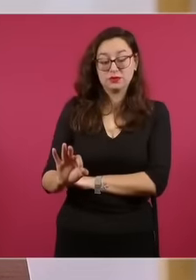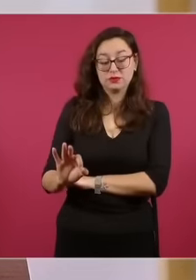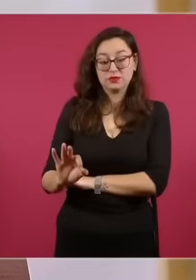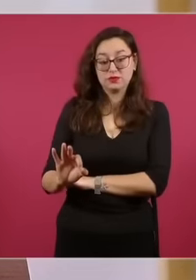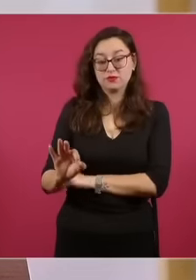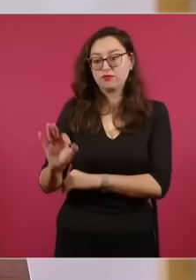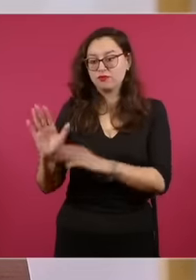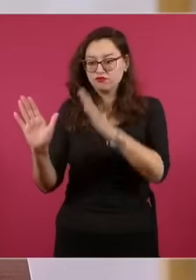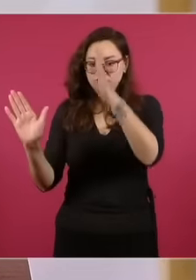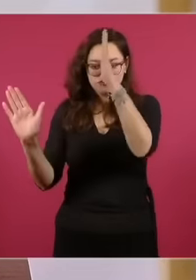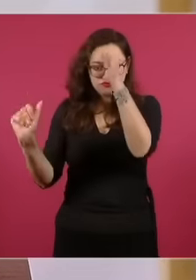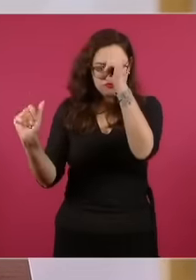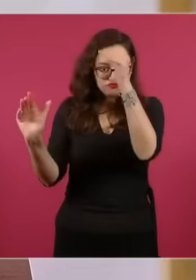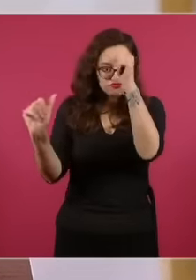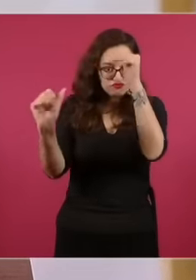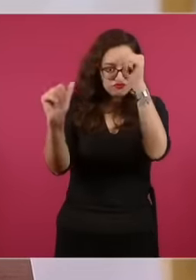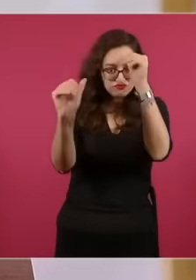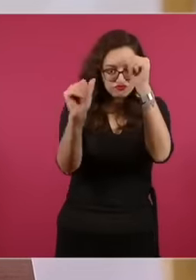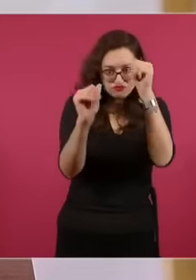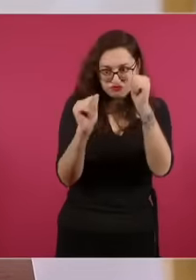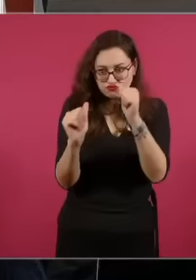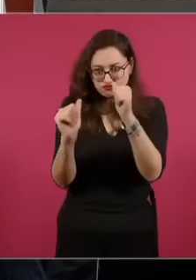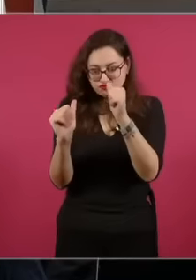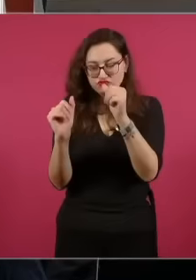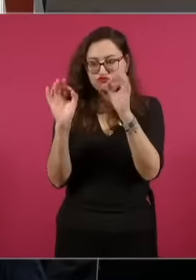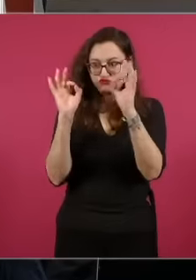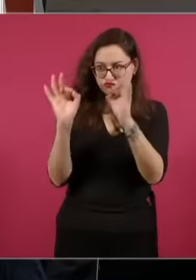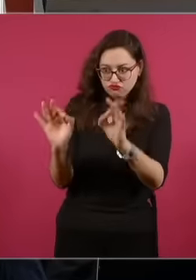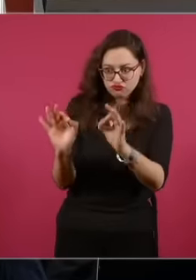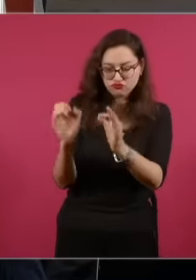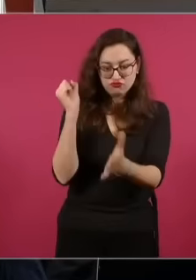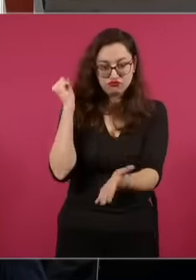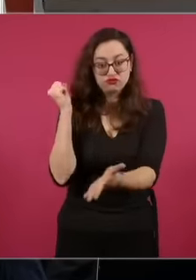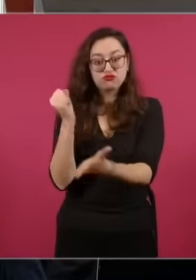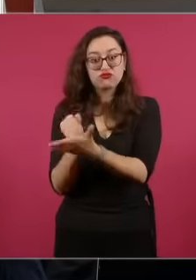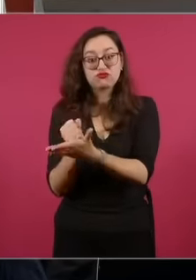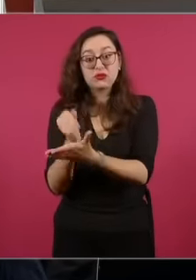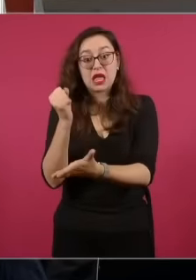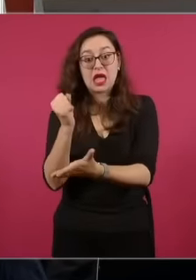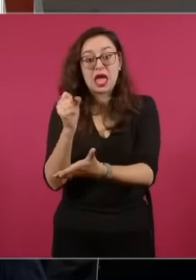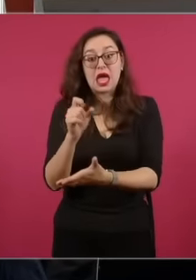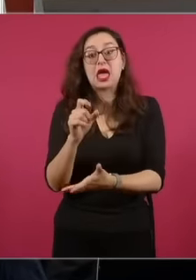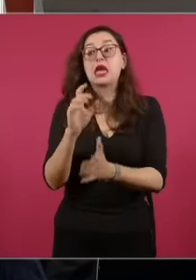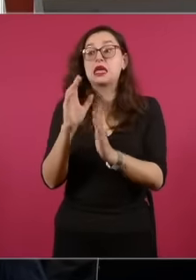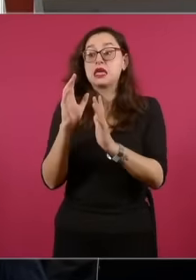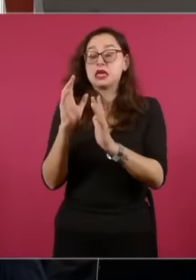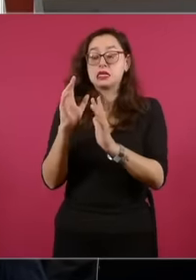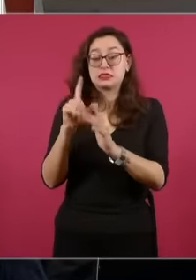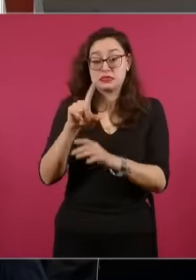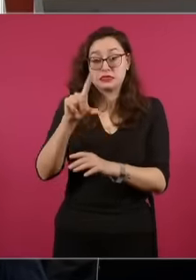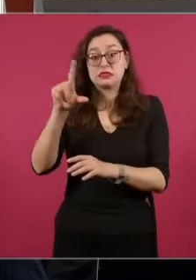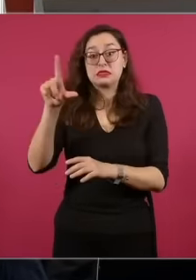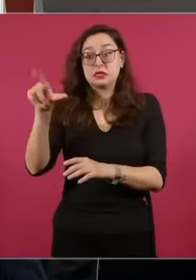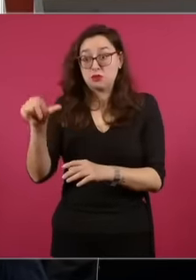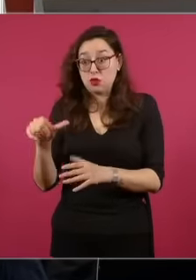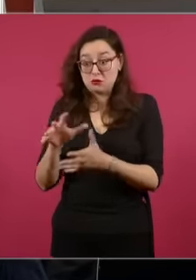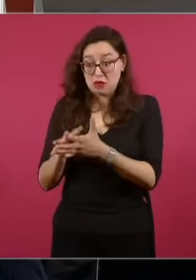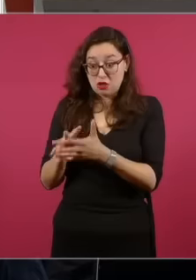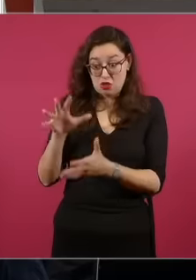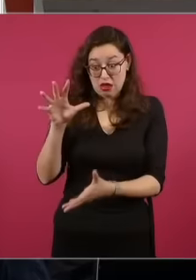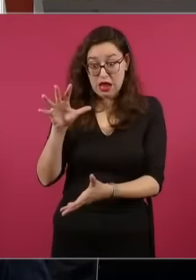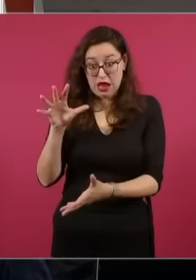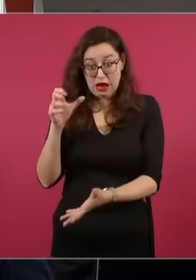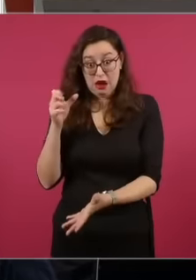acuerden las reformas o adiciones y que éstas sean aprobadas por la mayoría